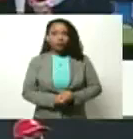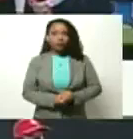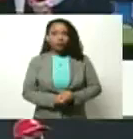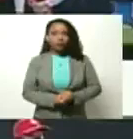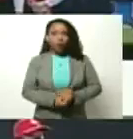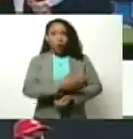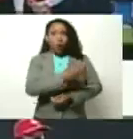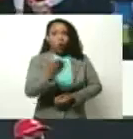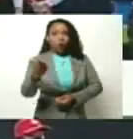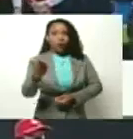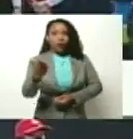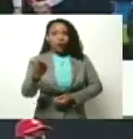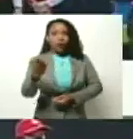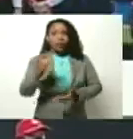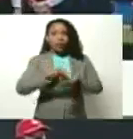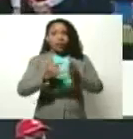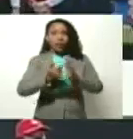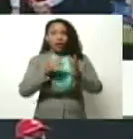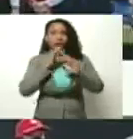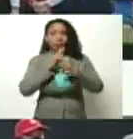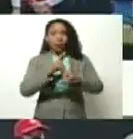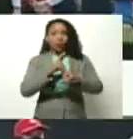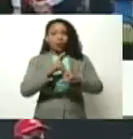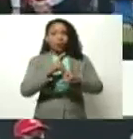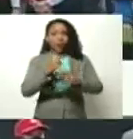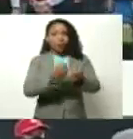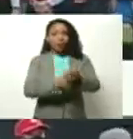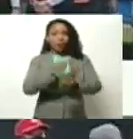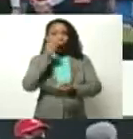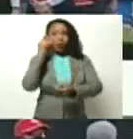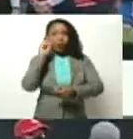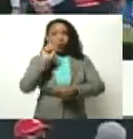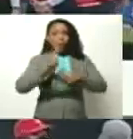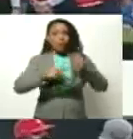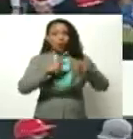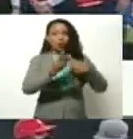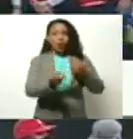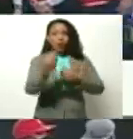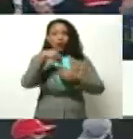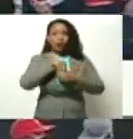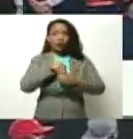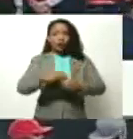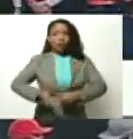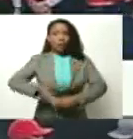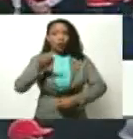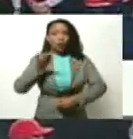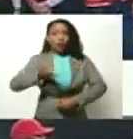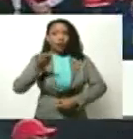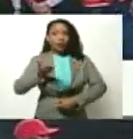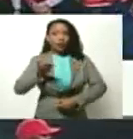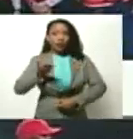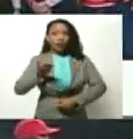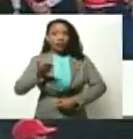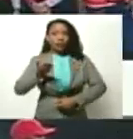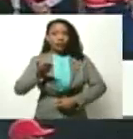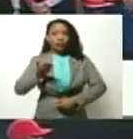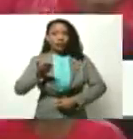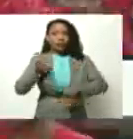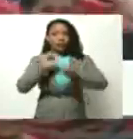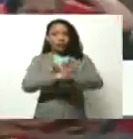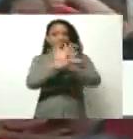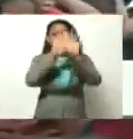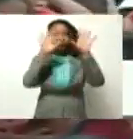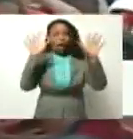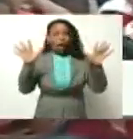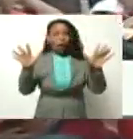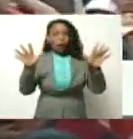ustedes son el resultado hermanos y hermanas de un proceso interno inédito puro transparente